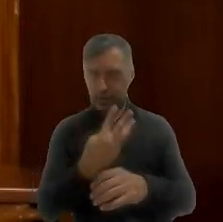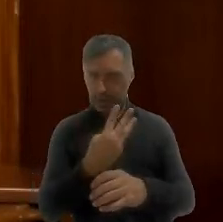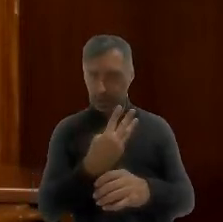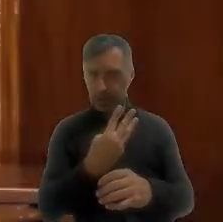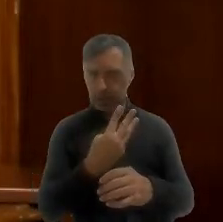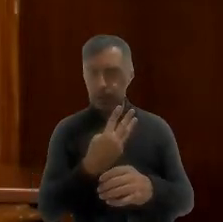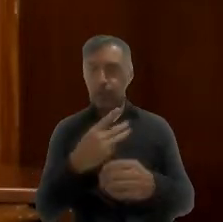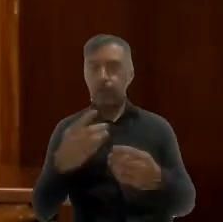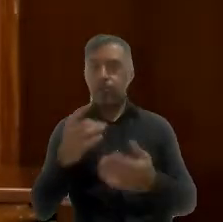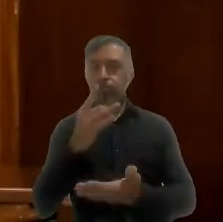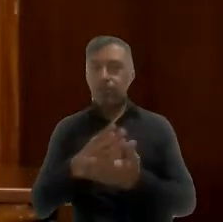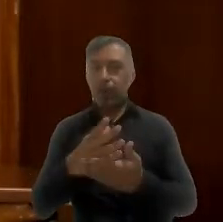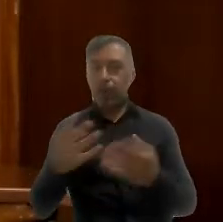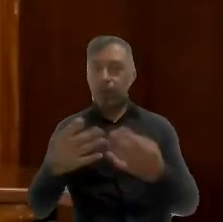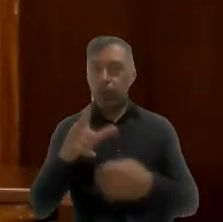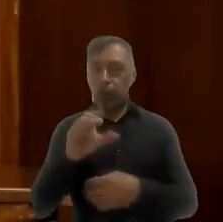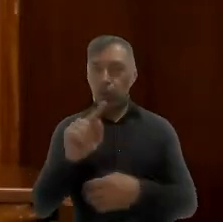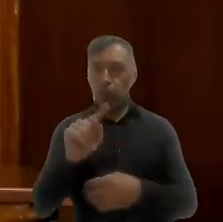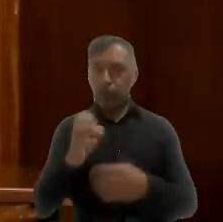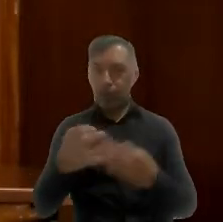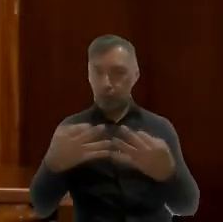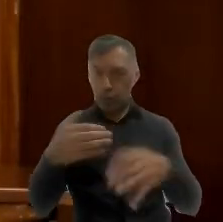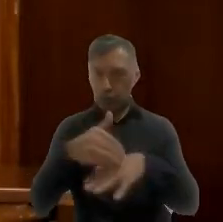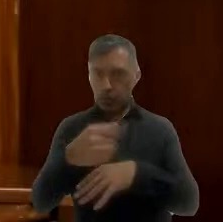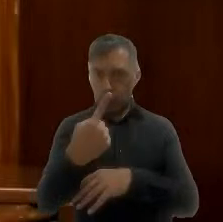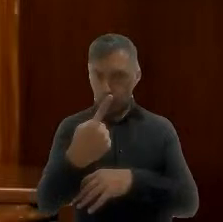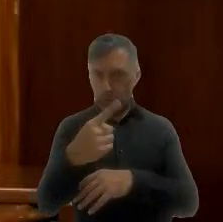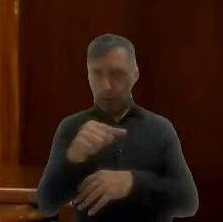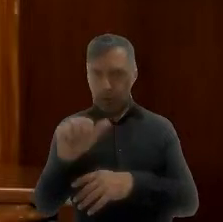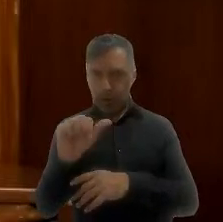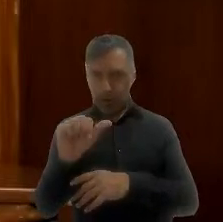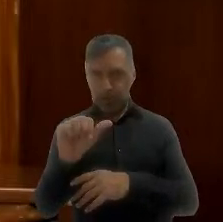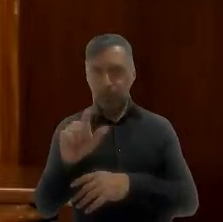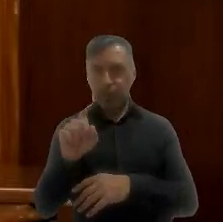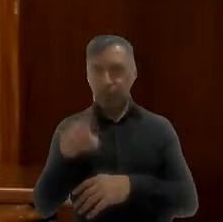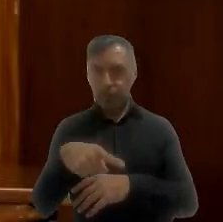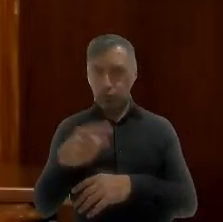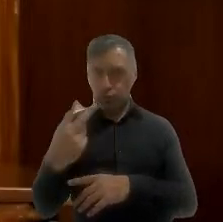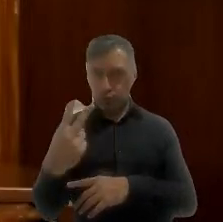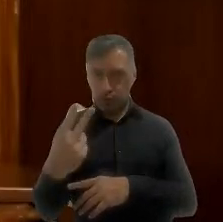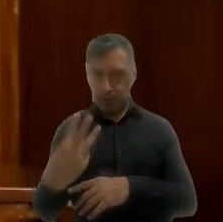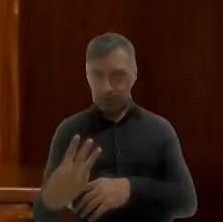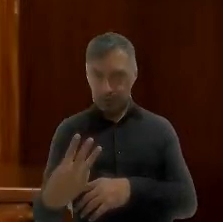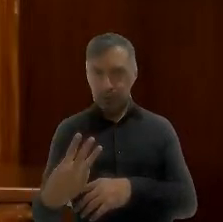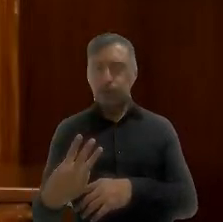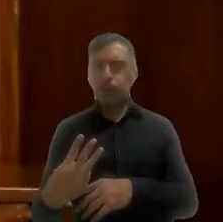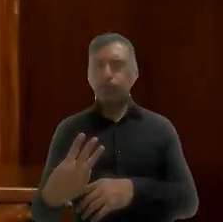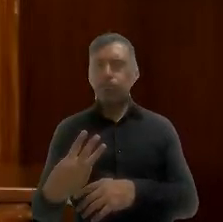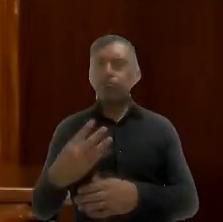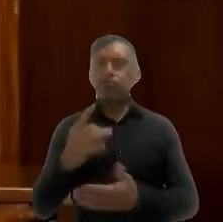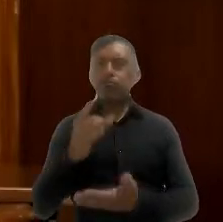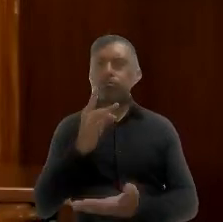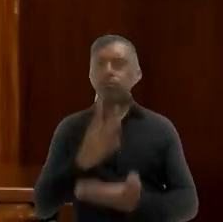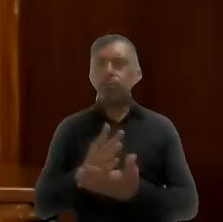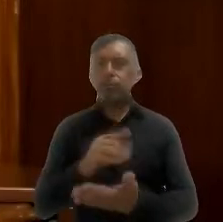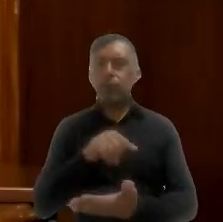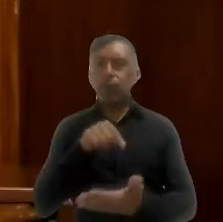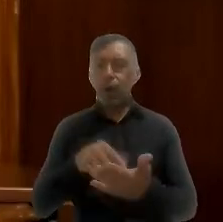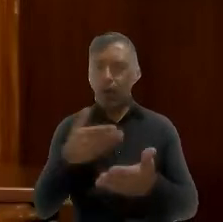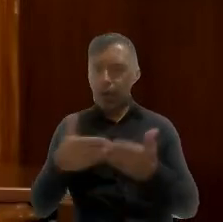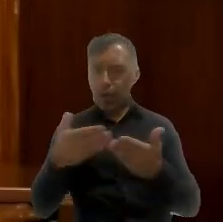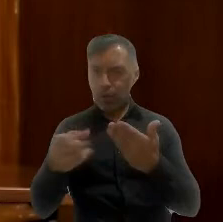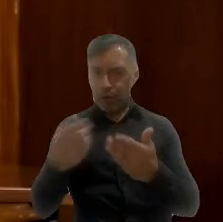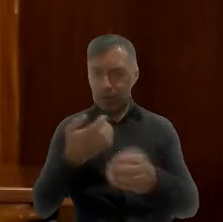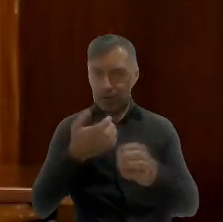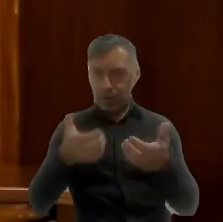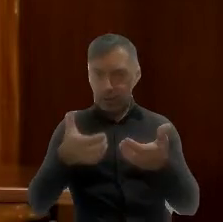lote 1-A, fracción 2 y fracción 3, ubicadas actualmente en calle Avenida Mexiquense,